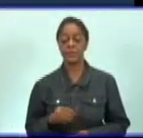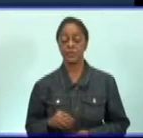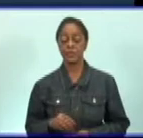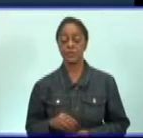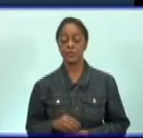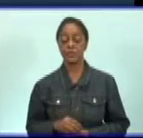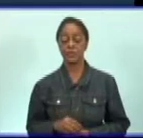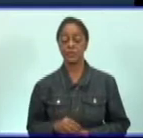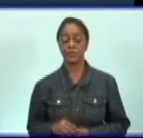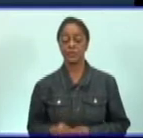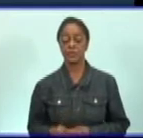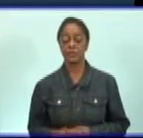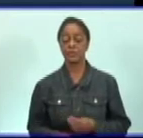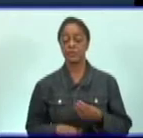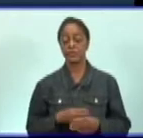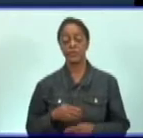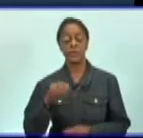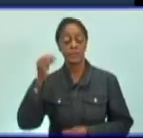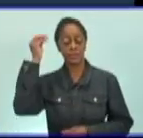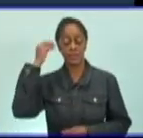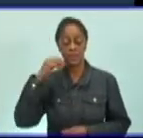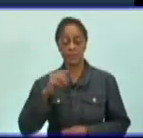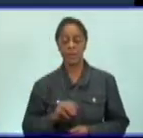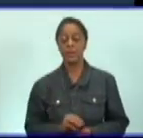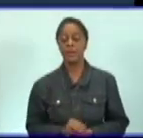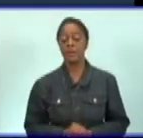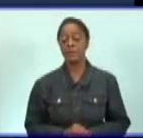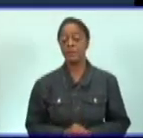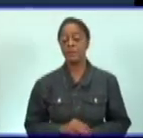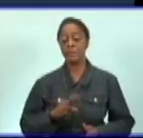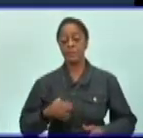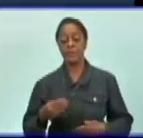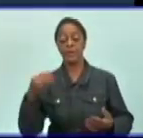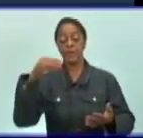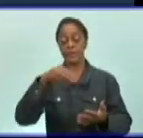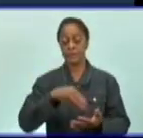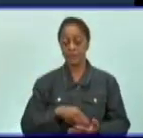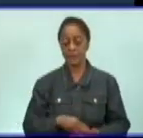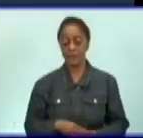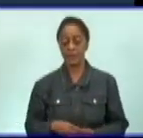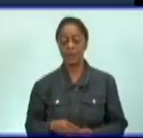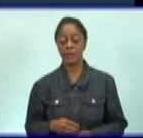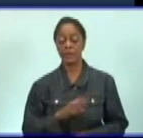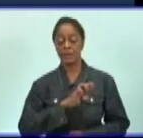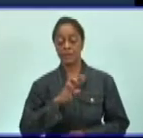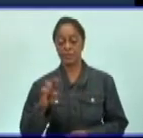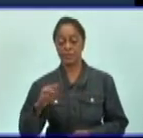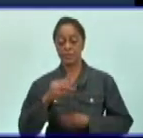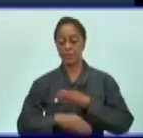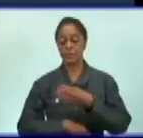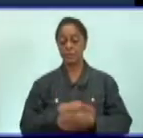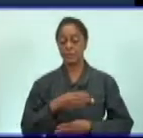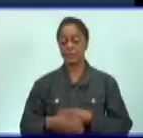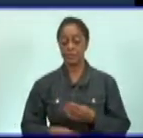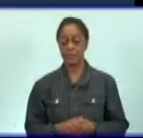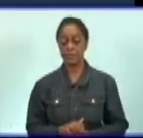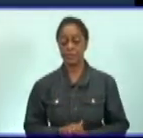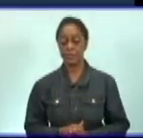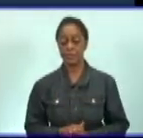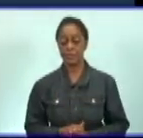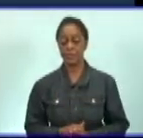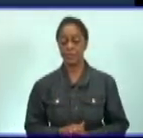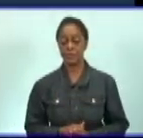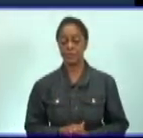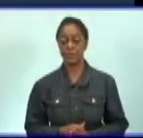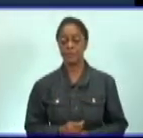aspectos mejor dicho, que debíamos tener en cuenta para llegar a la solución de problemas. Antes de